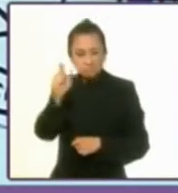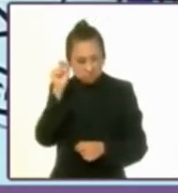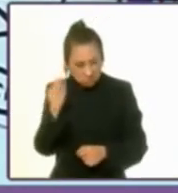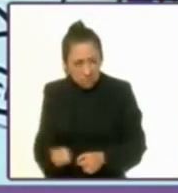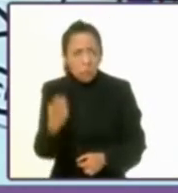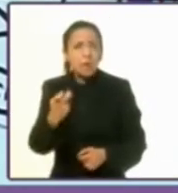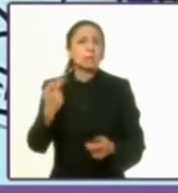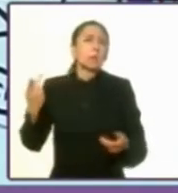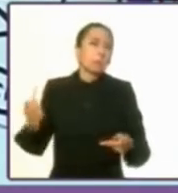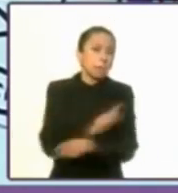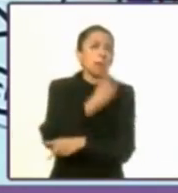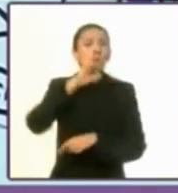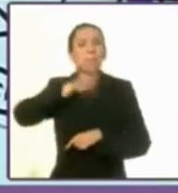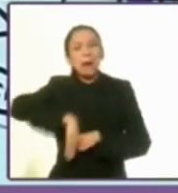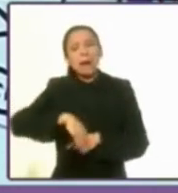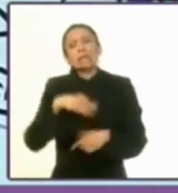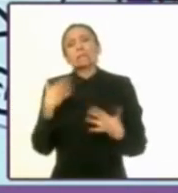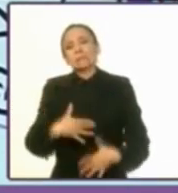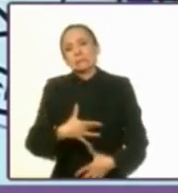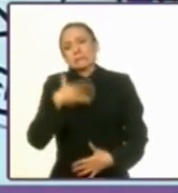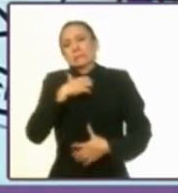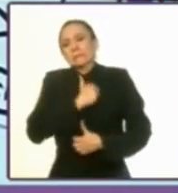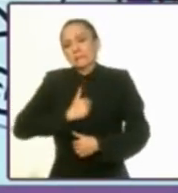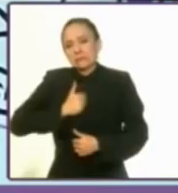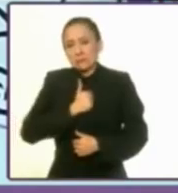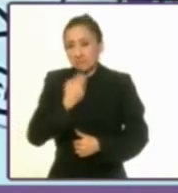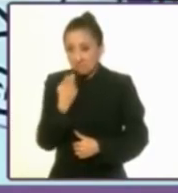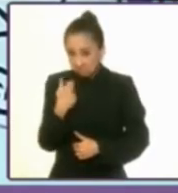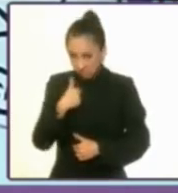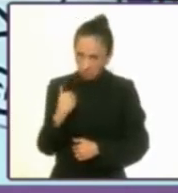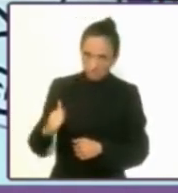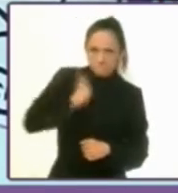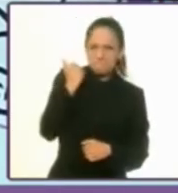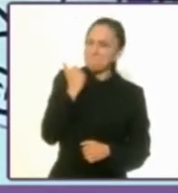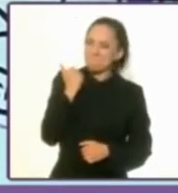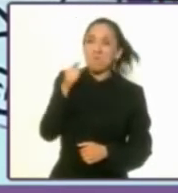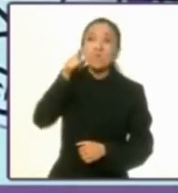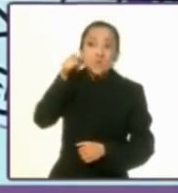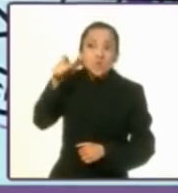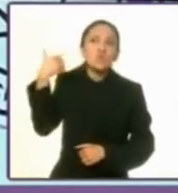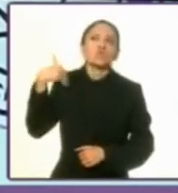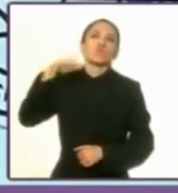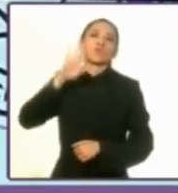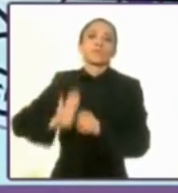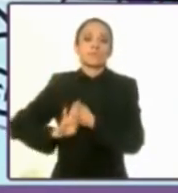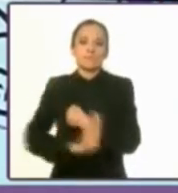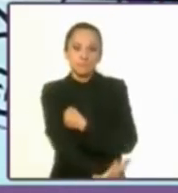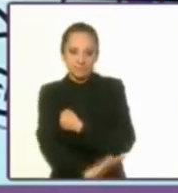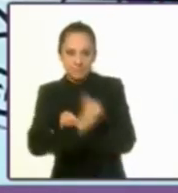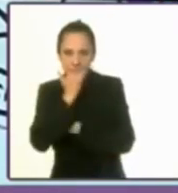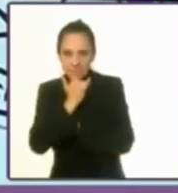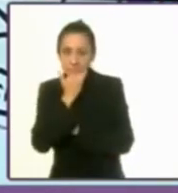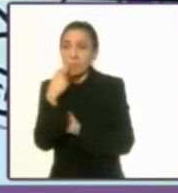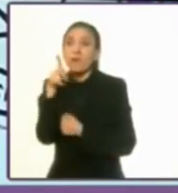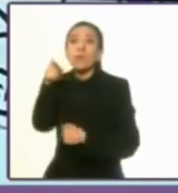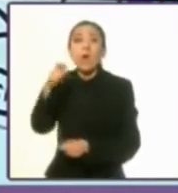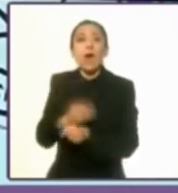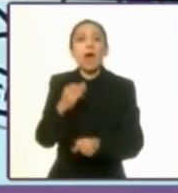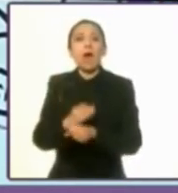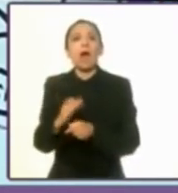de algo que tú pudiste haber evitado tú estás escondiéndote detrás de la política